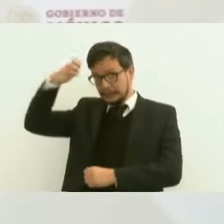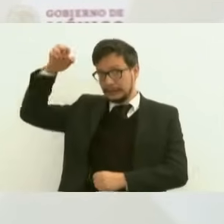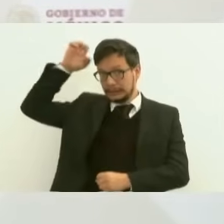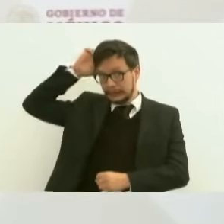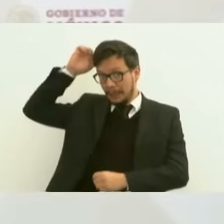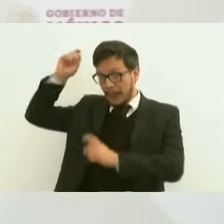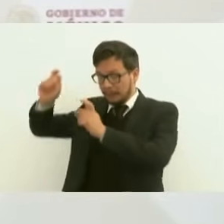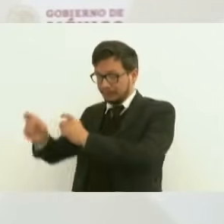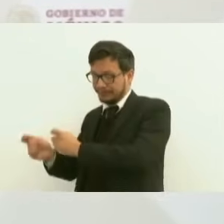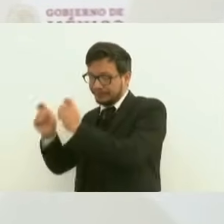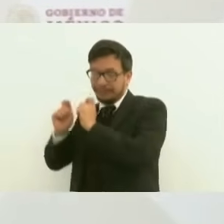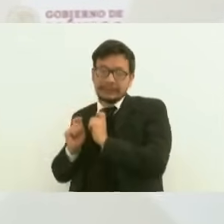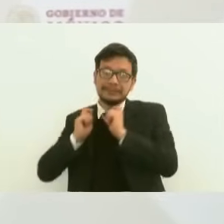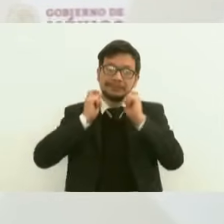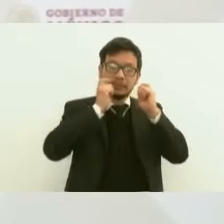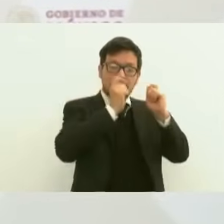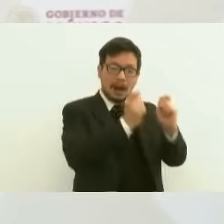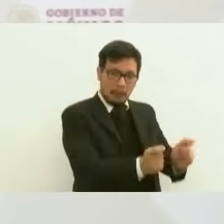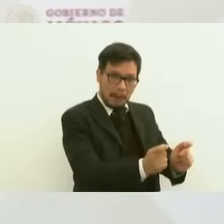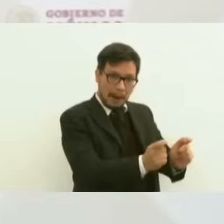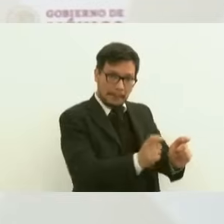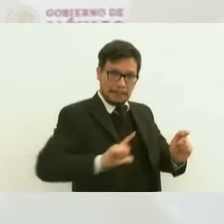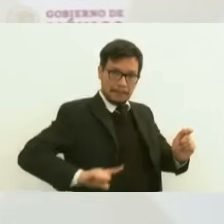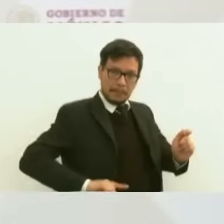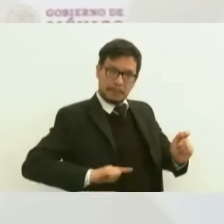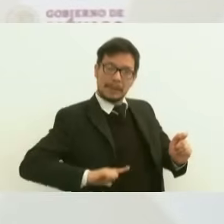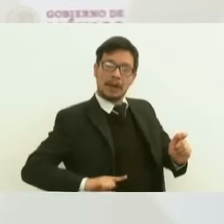al Gobierno de México.